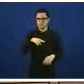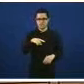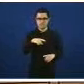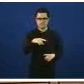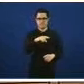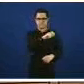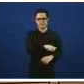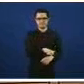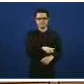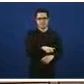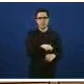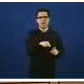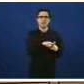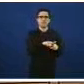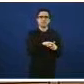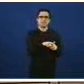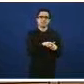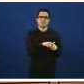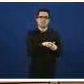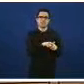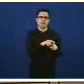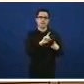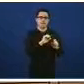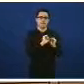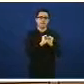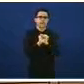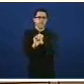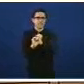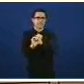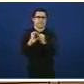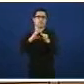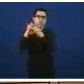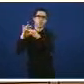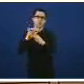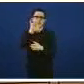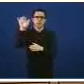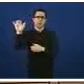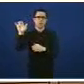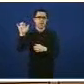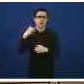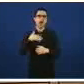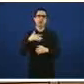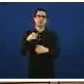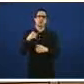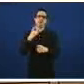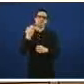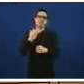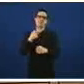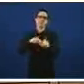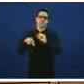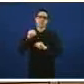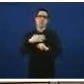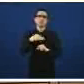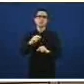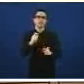Condicionan Da Unión Europea A posibilidad De devolución Destas axudas Señoría Pero